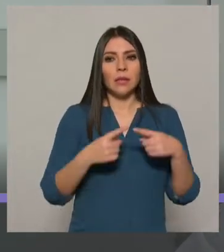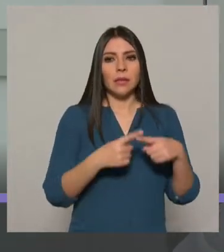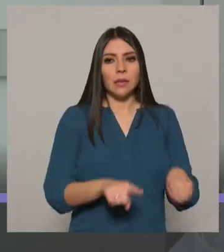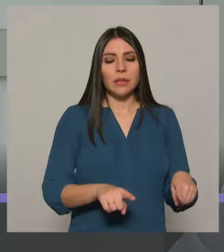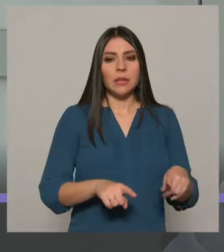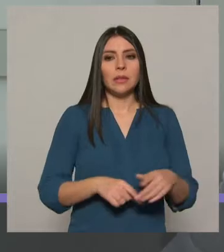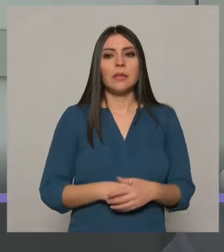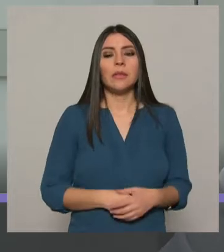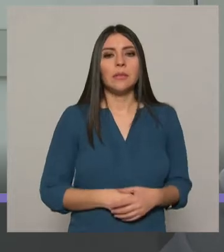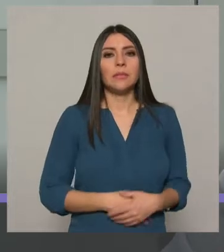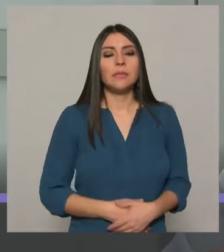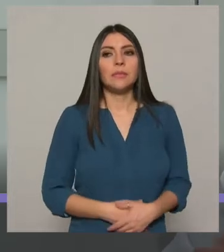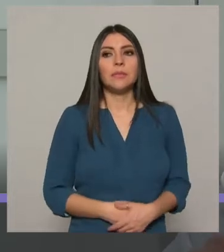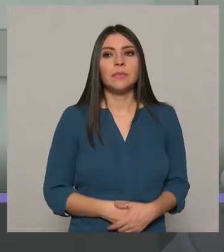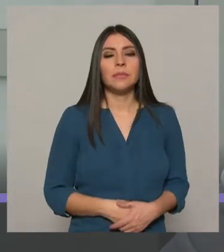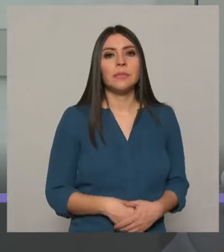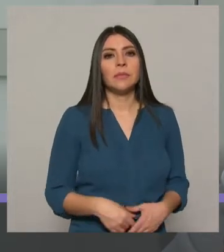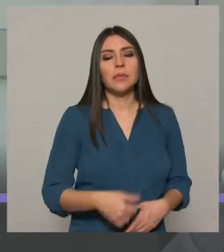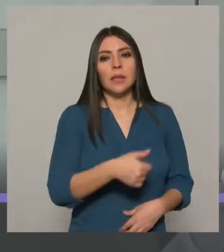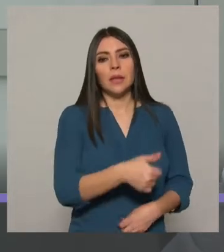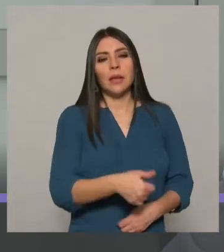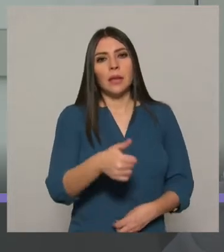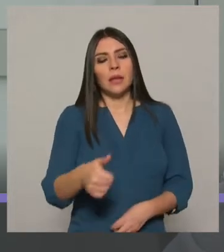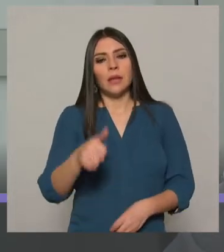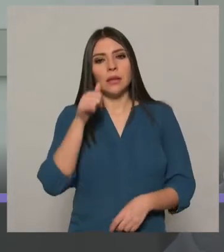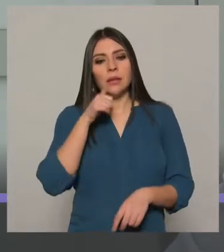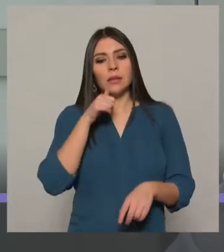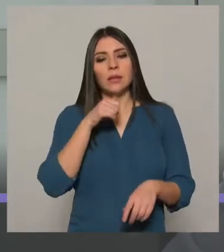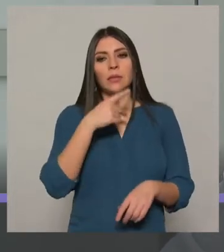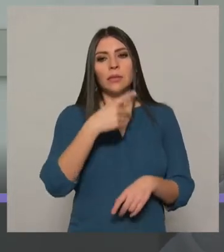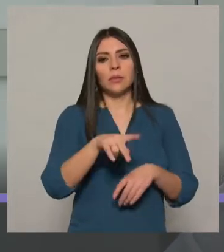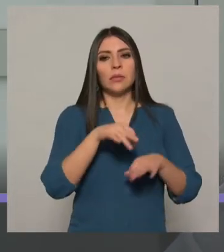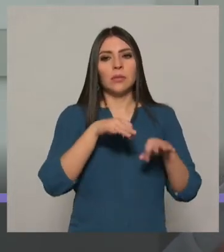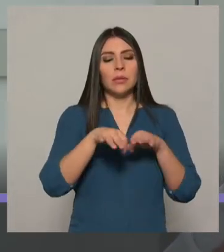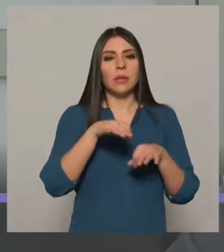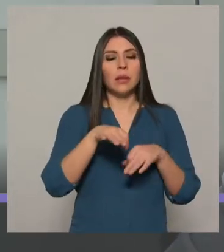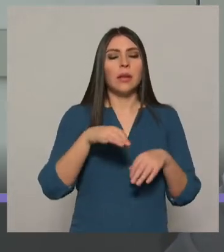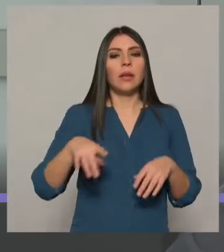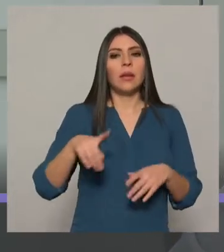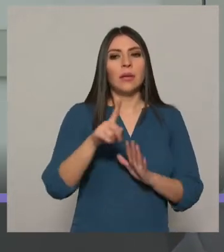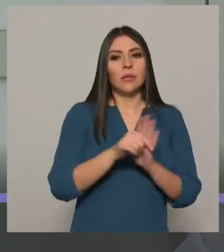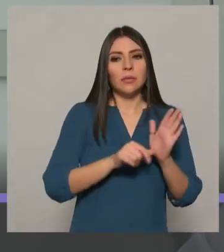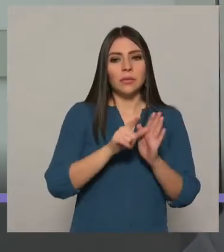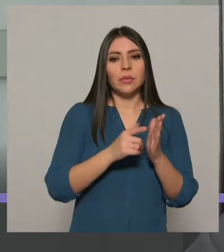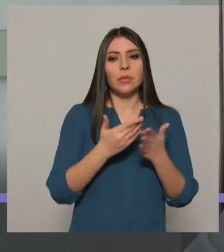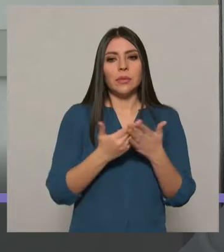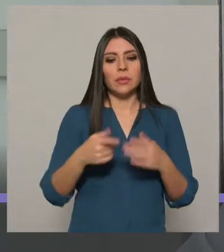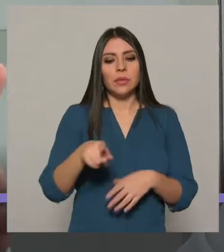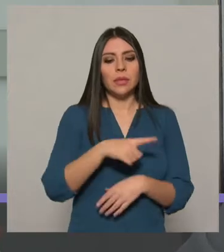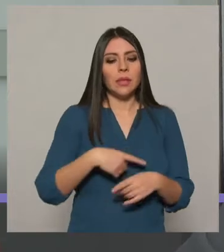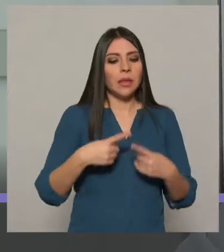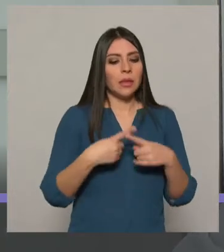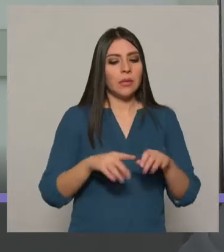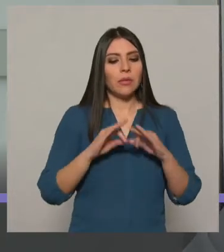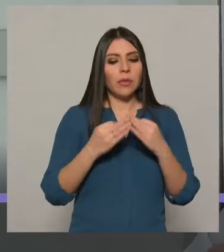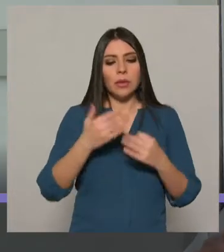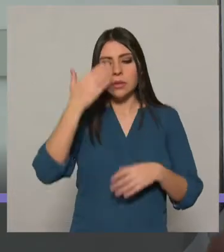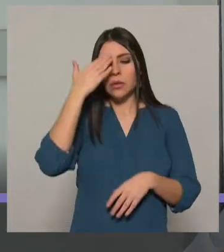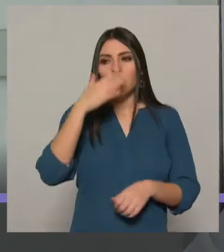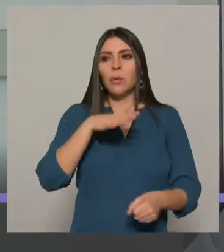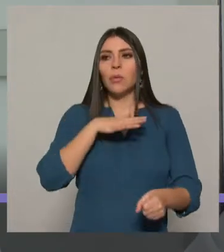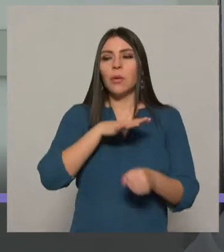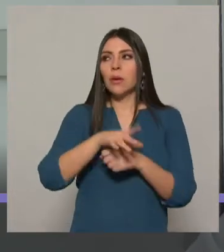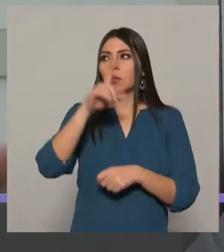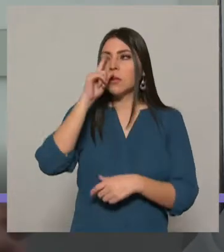en cada una de las administraciones mensuales y ahora tendremos que abordar de manera distinta cuáles fueron los obstáculos que tuvieron